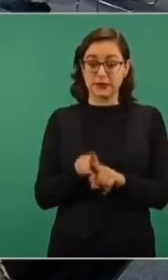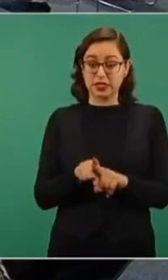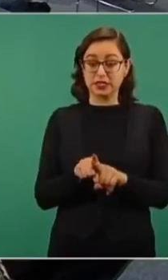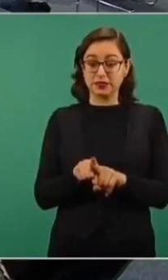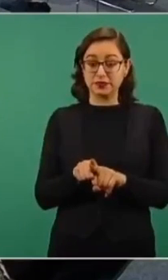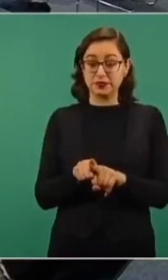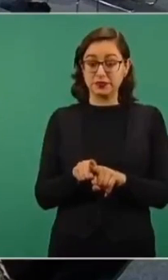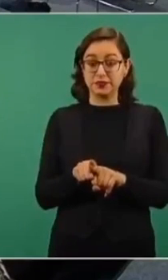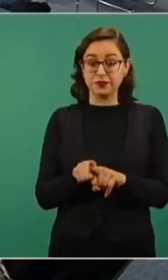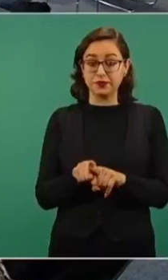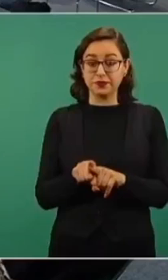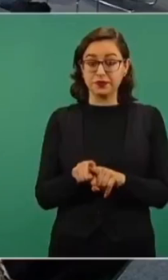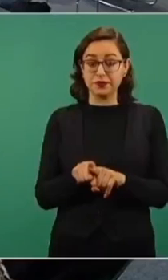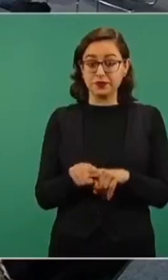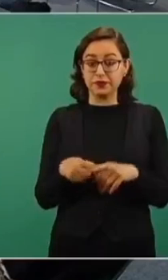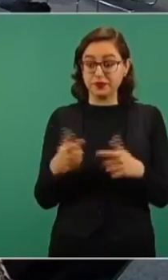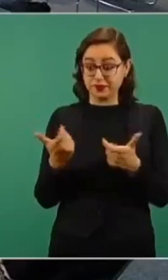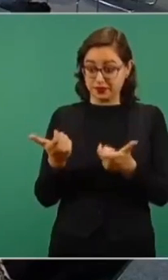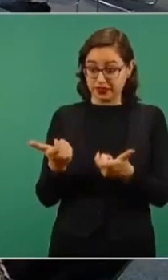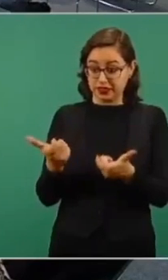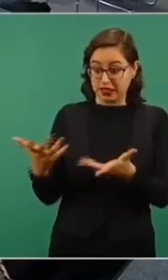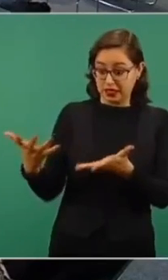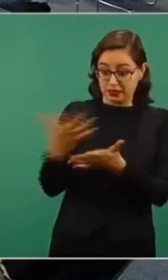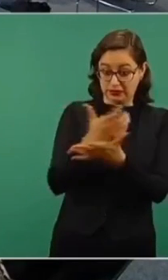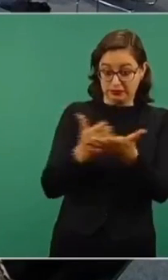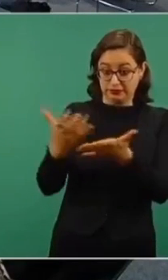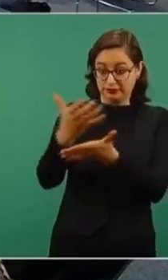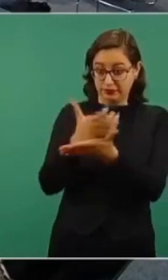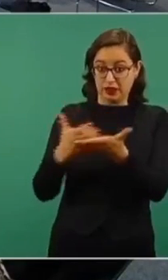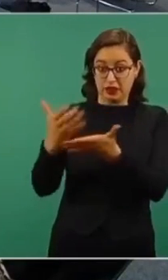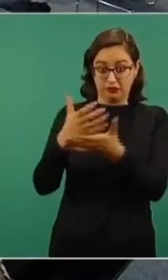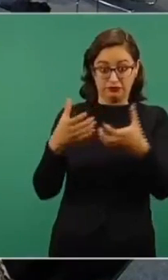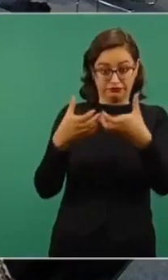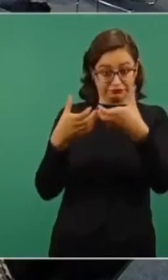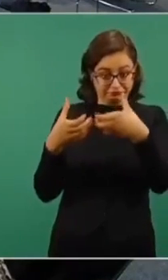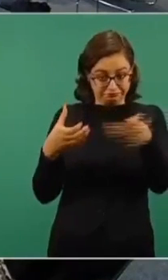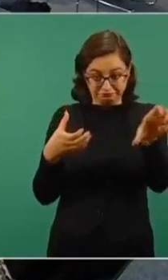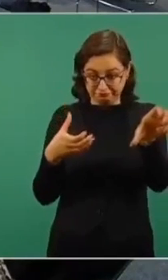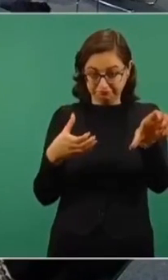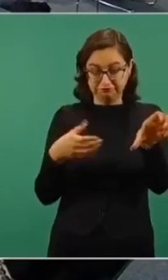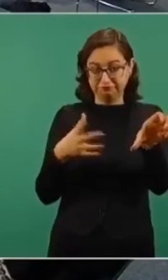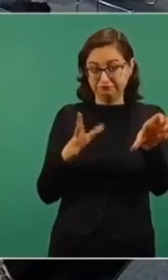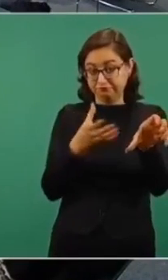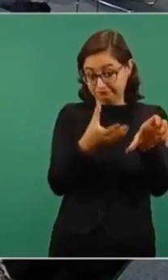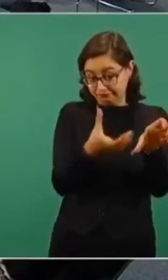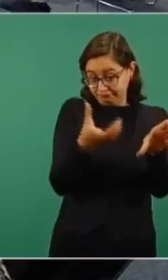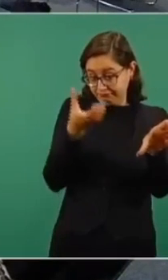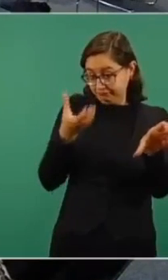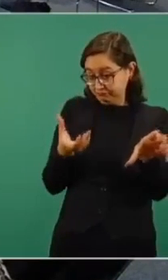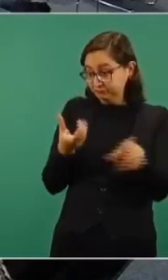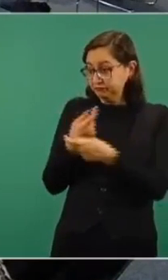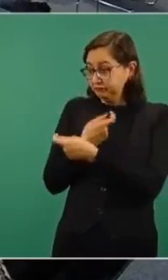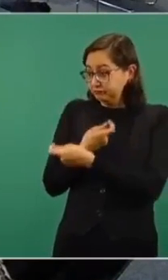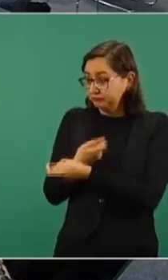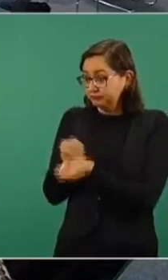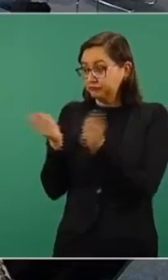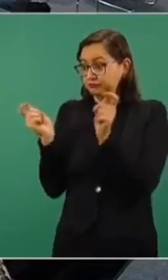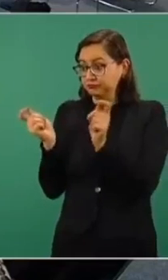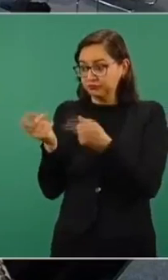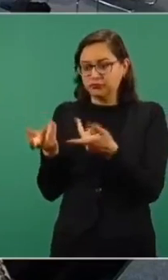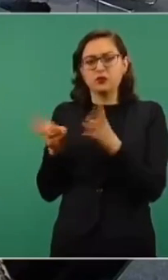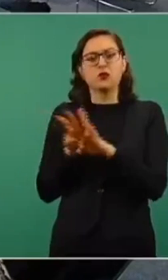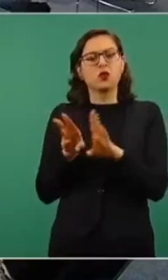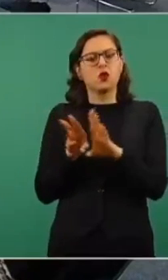pues se distribuye ese ingreso, se canaliza ese ingreso a programas sociales, para tener